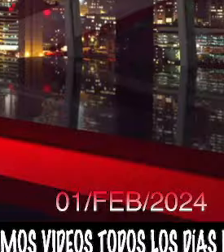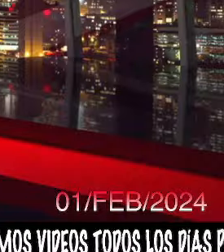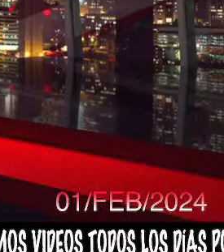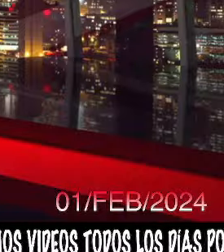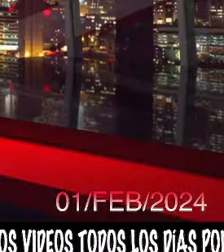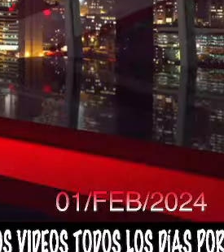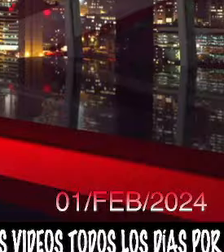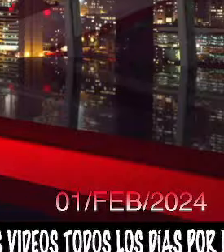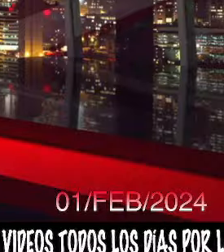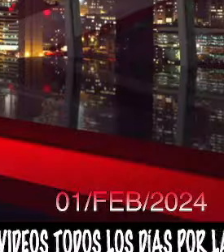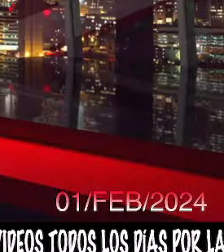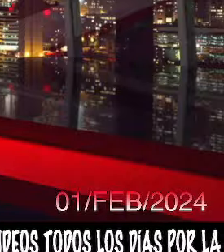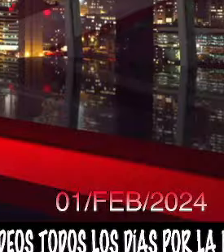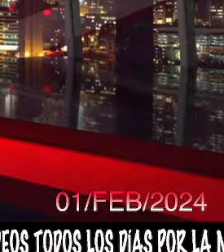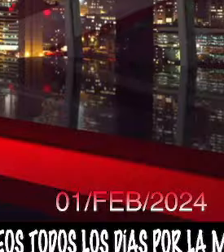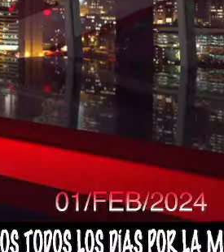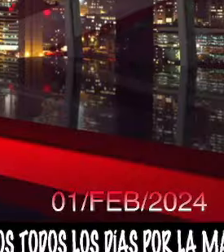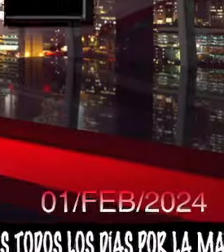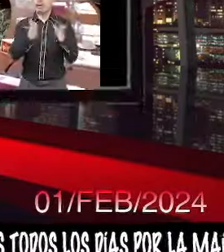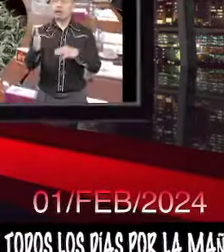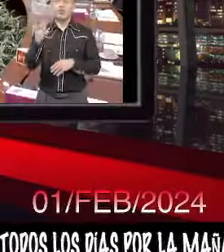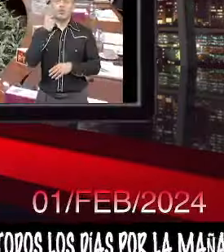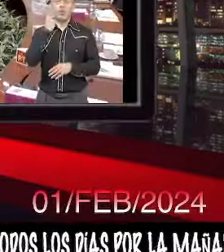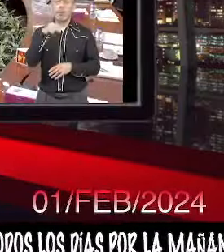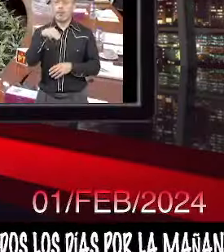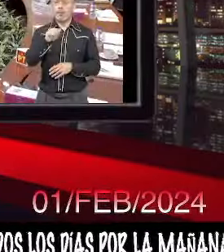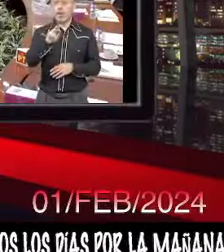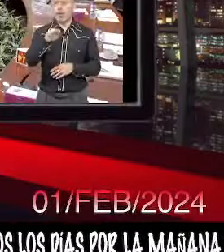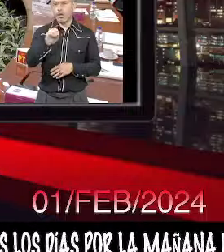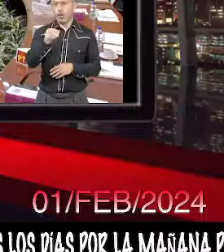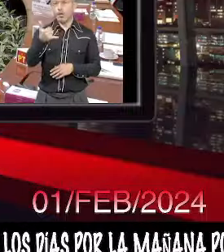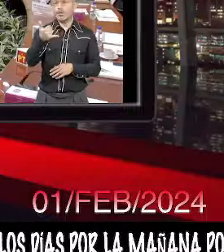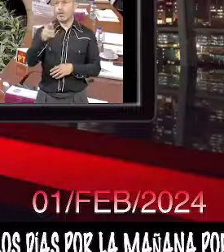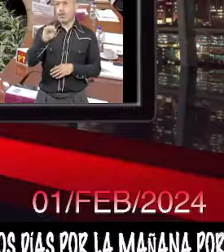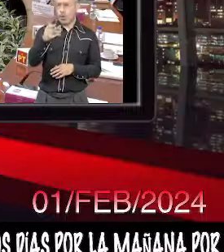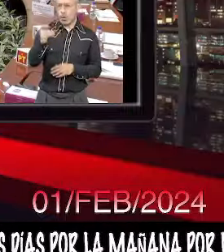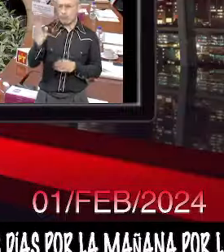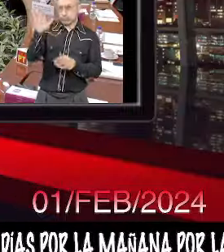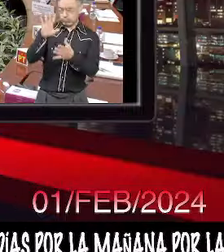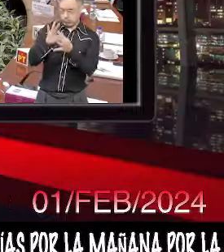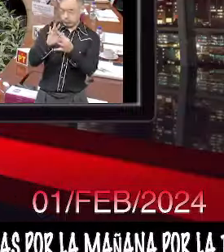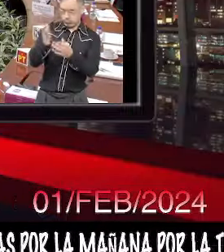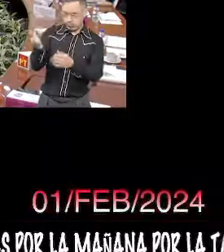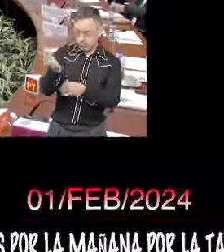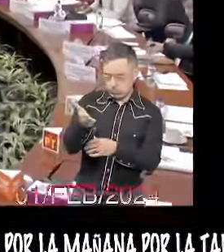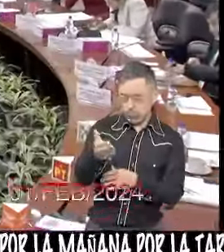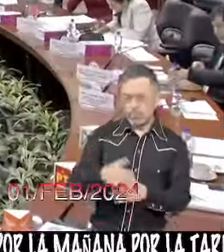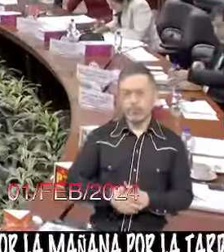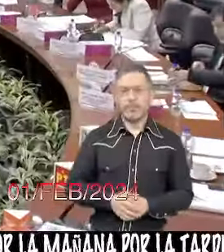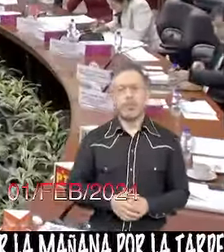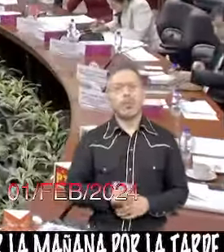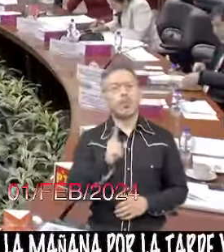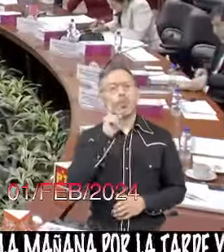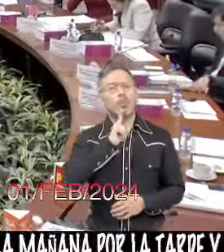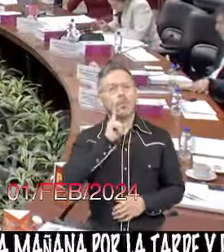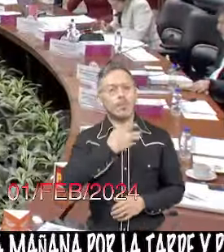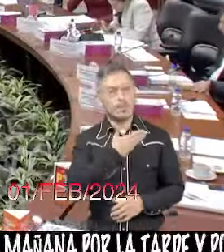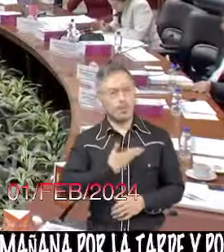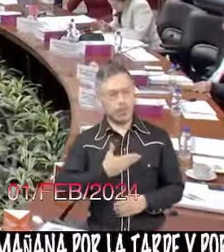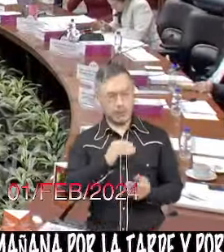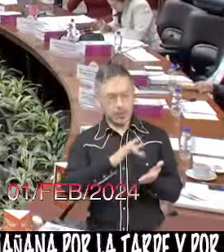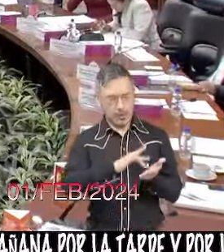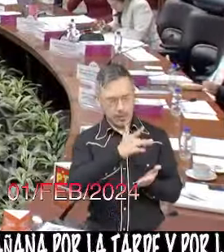Ha solicitado el uso de la voz el diputado Mario Yergo. Adelante. Sí. Muchas gracias, presidenta.